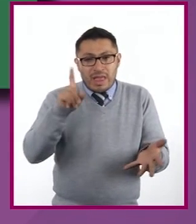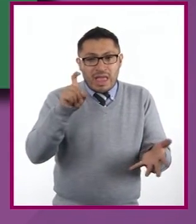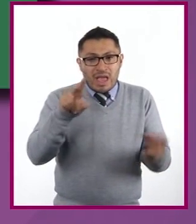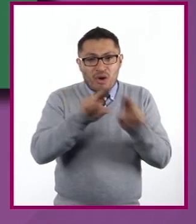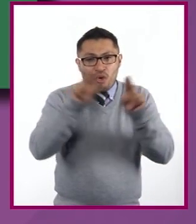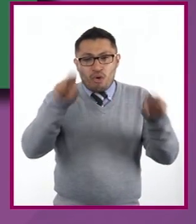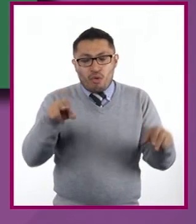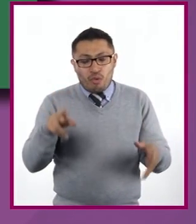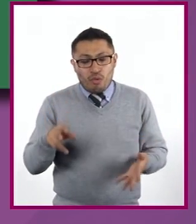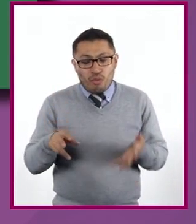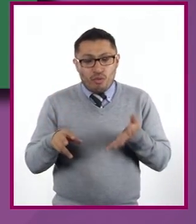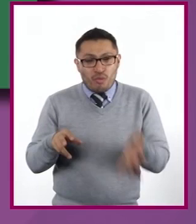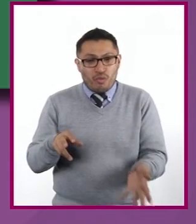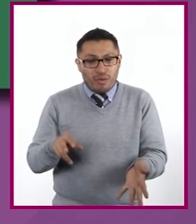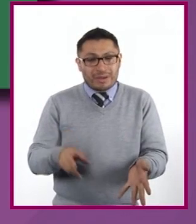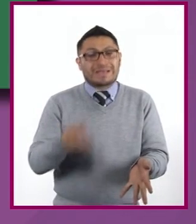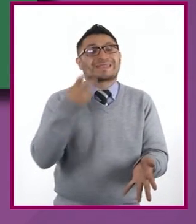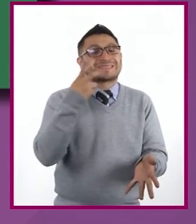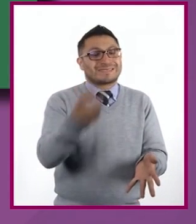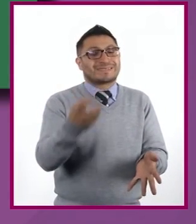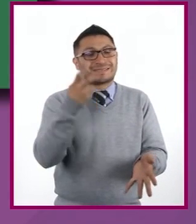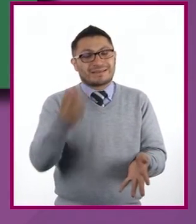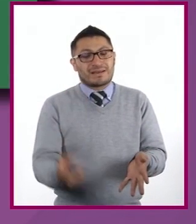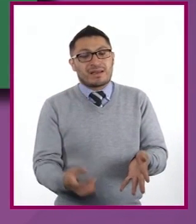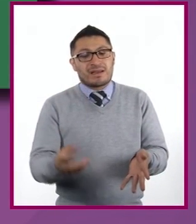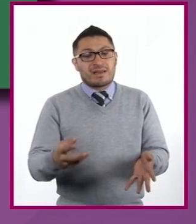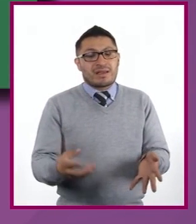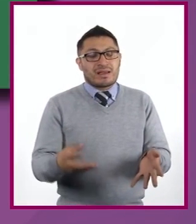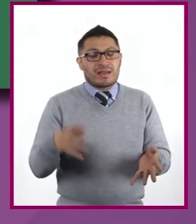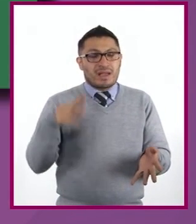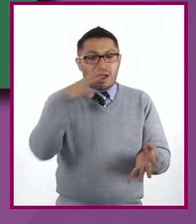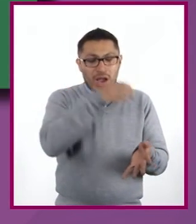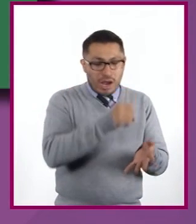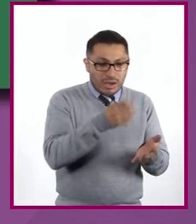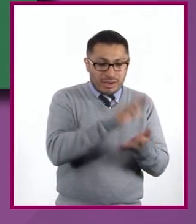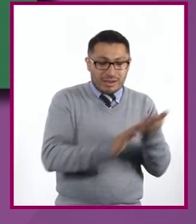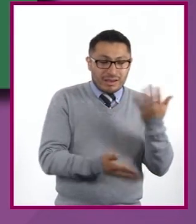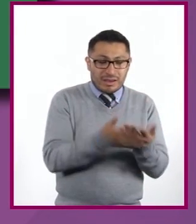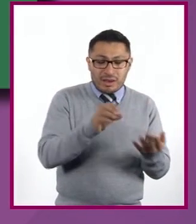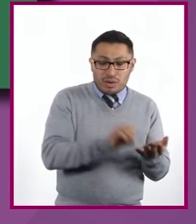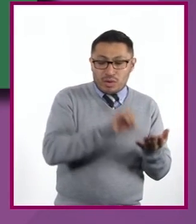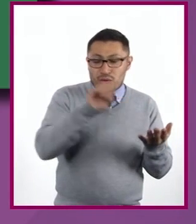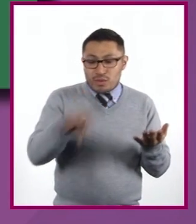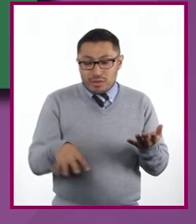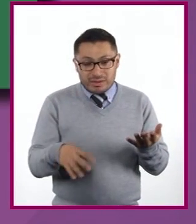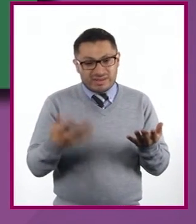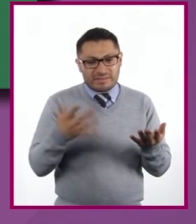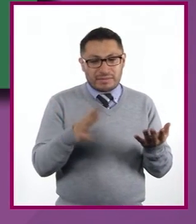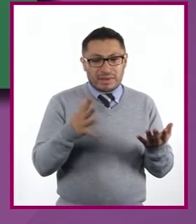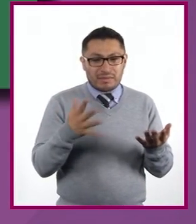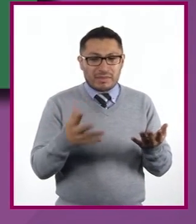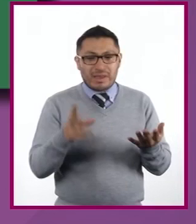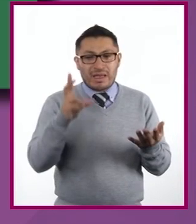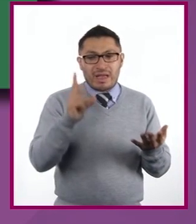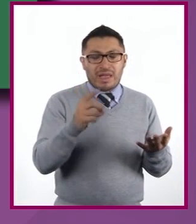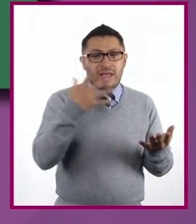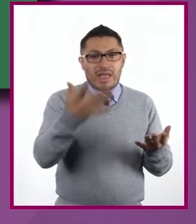hielo? ¡Exacto! El calor se transfiere de la mano tibia, que está aproximadamente